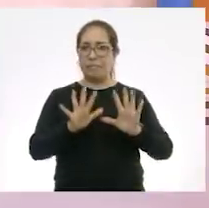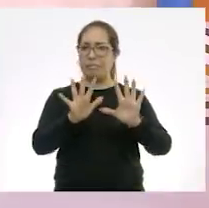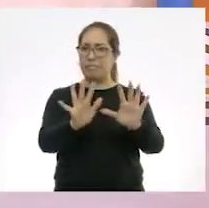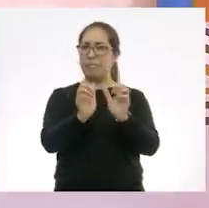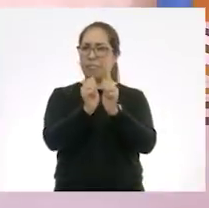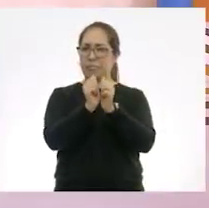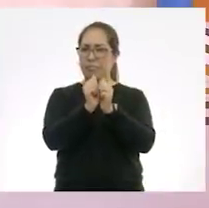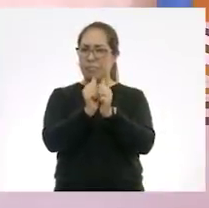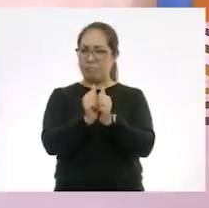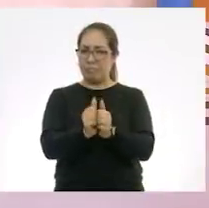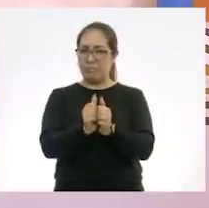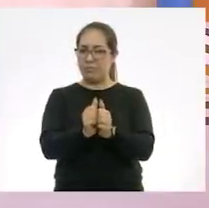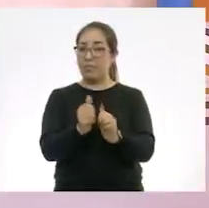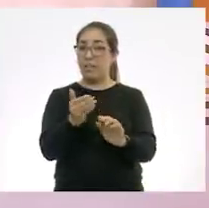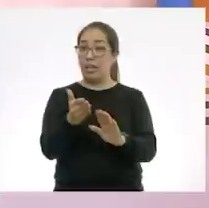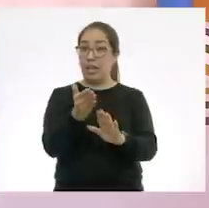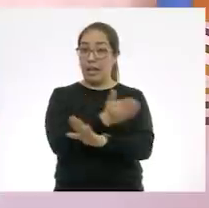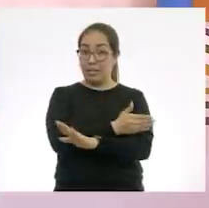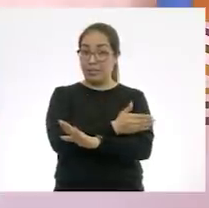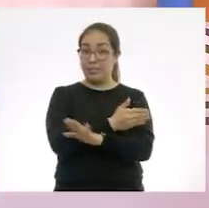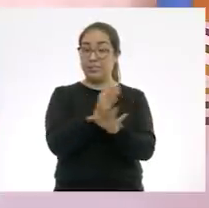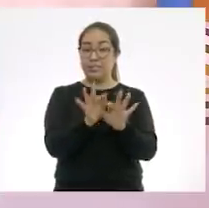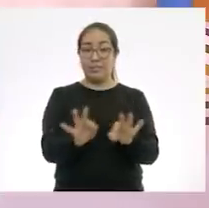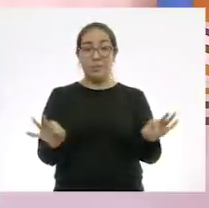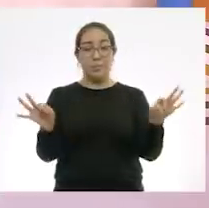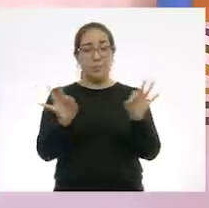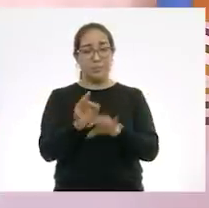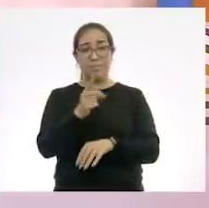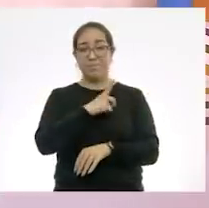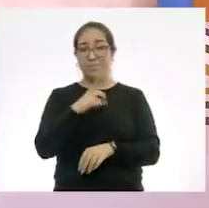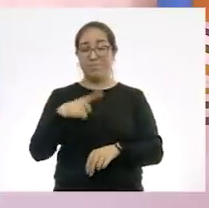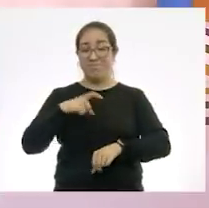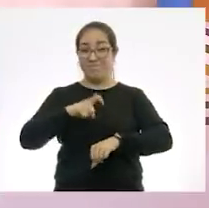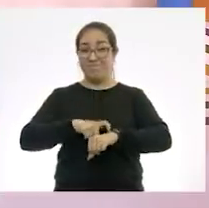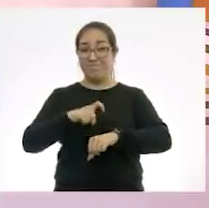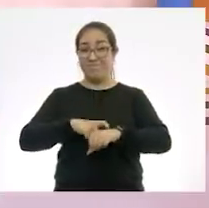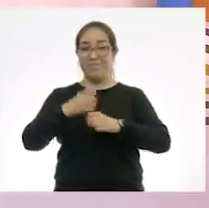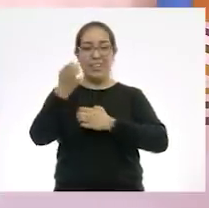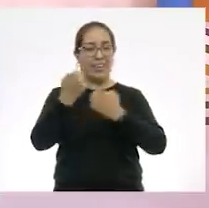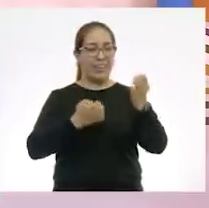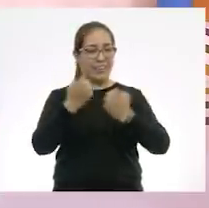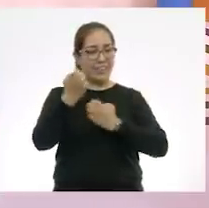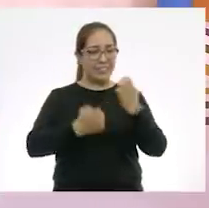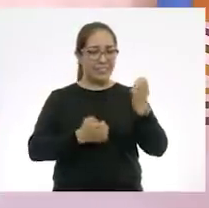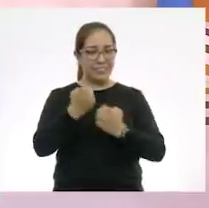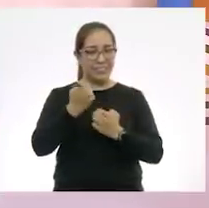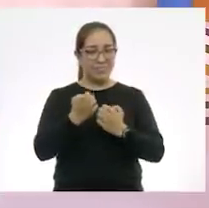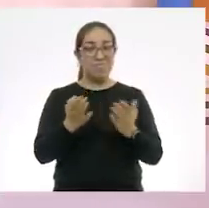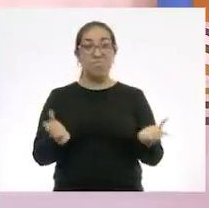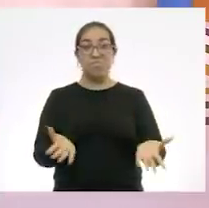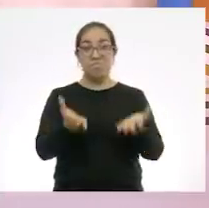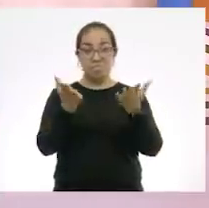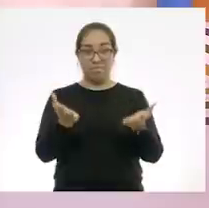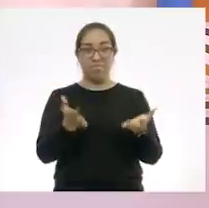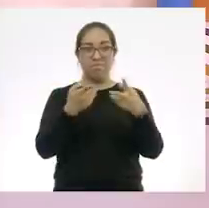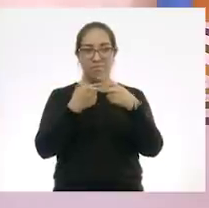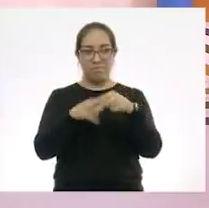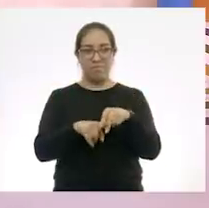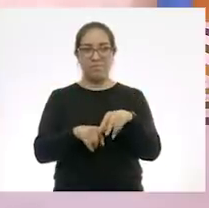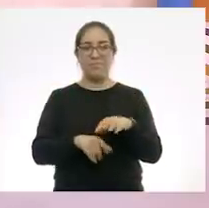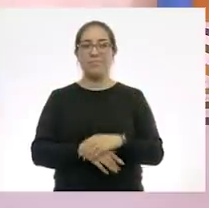Pero antes, ya lo saben en casa, ¿verdad? Es momento de movernos. Así que hay que moverse.